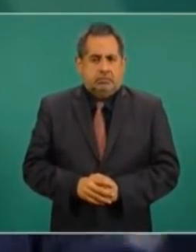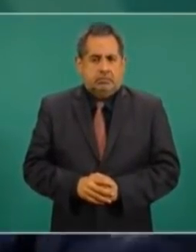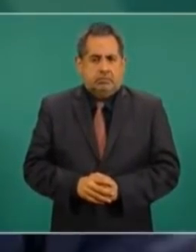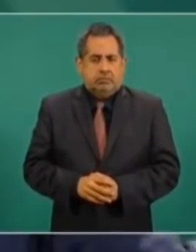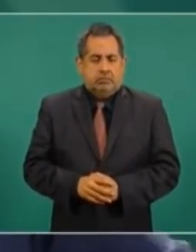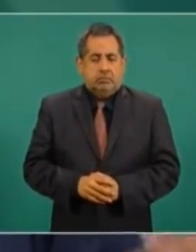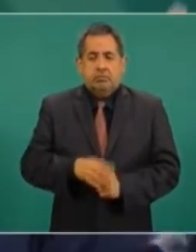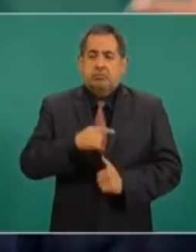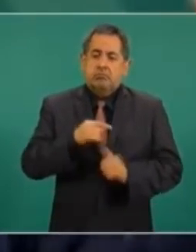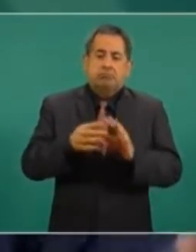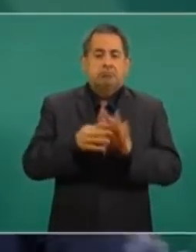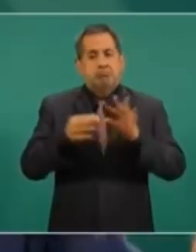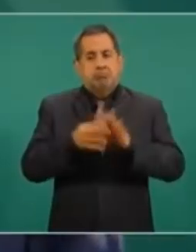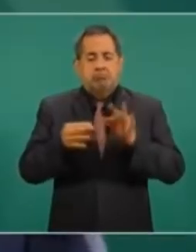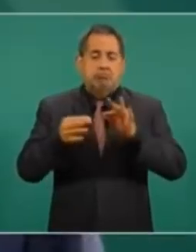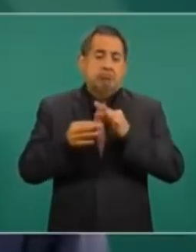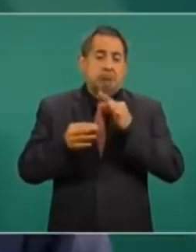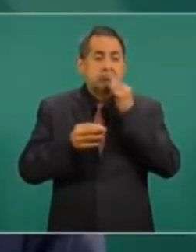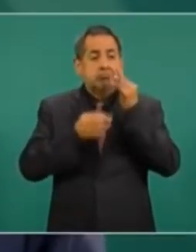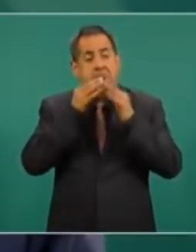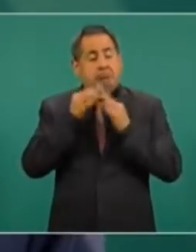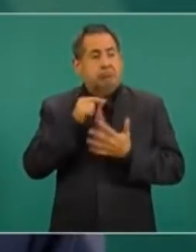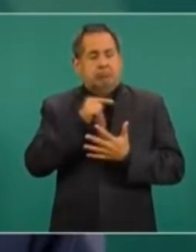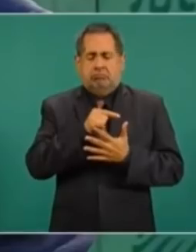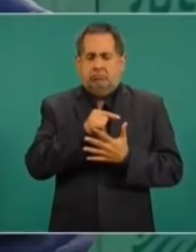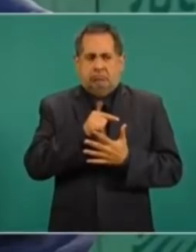Y declaraciones.